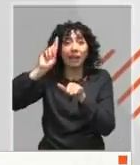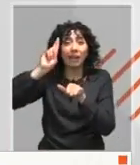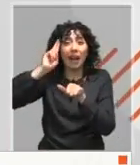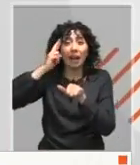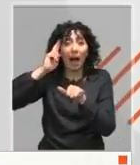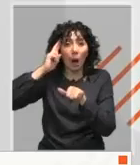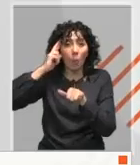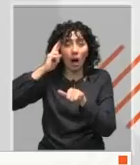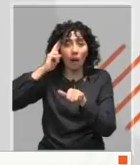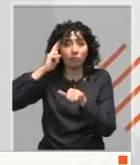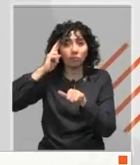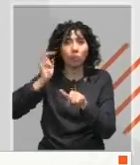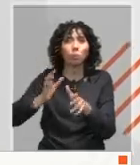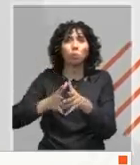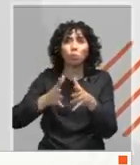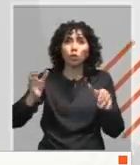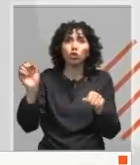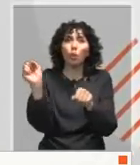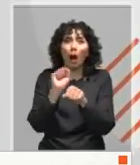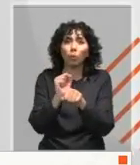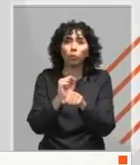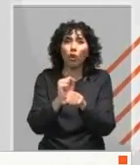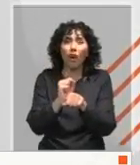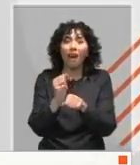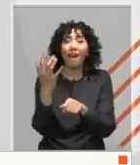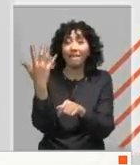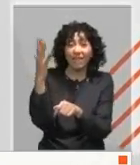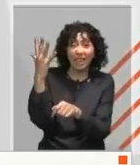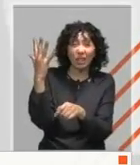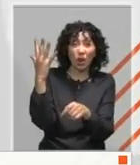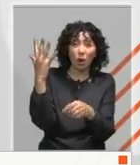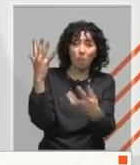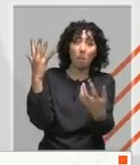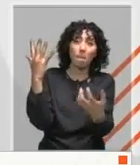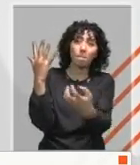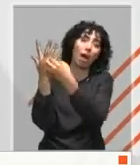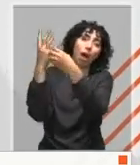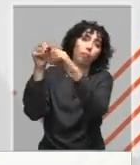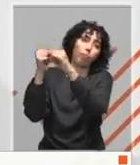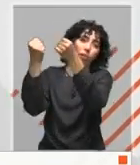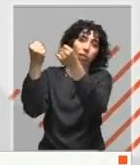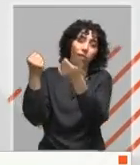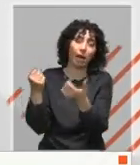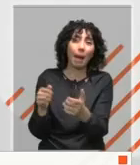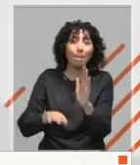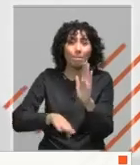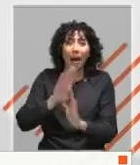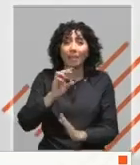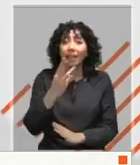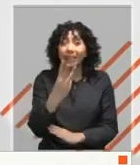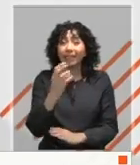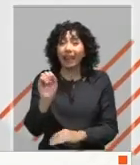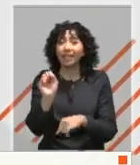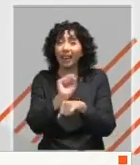Muchos autos están con los vidrios quebrados. Hay más de 30 autos